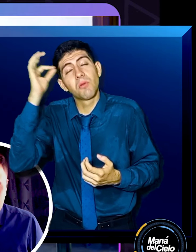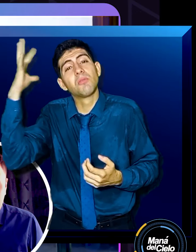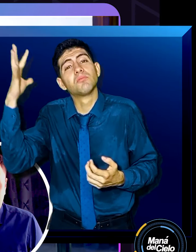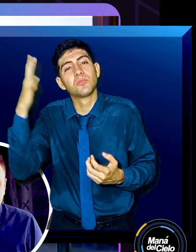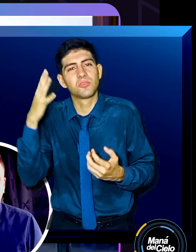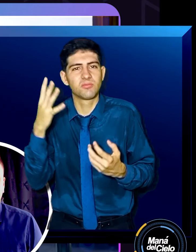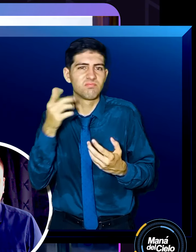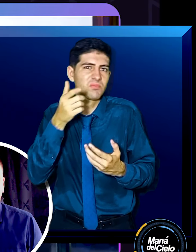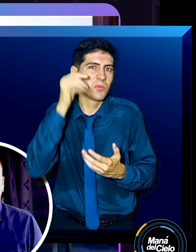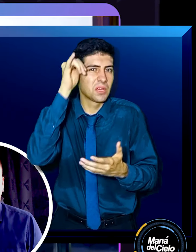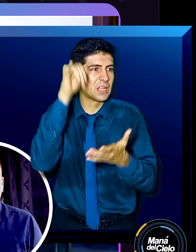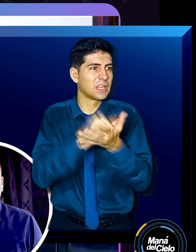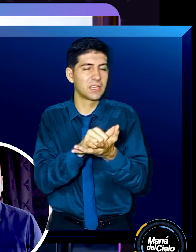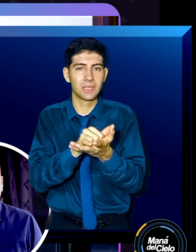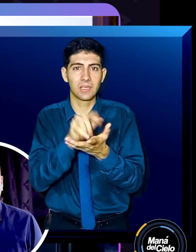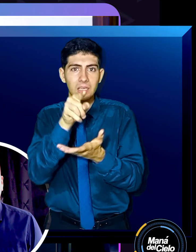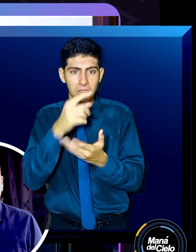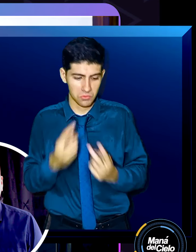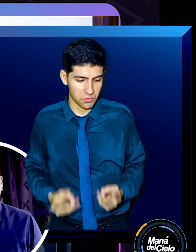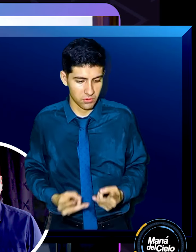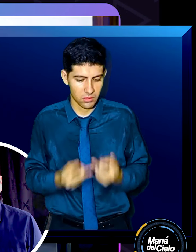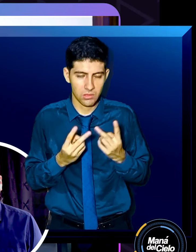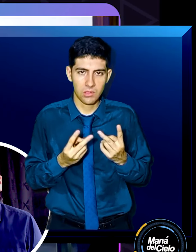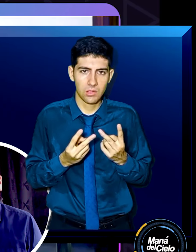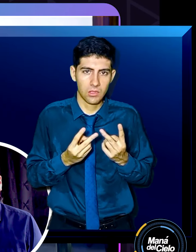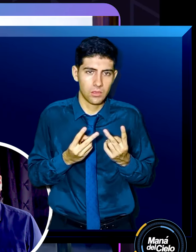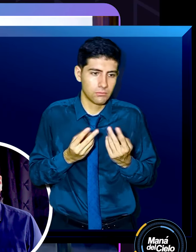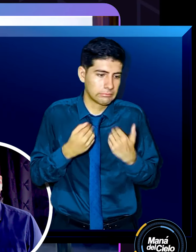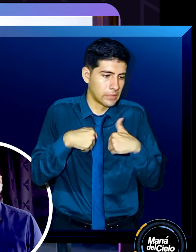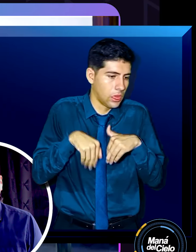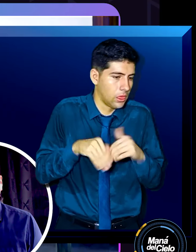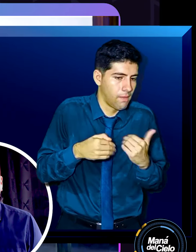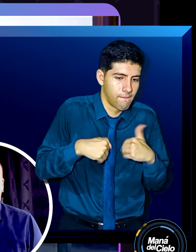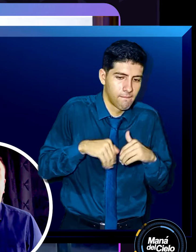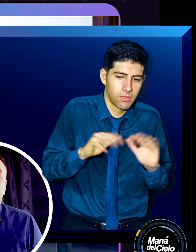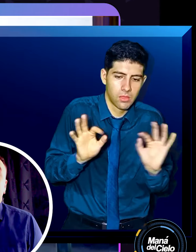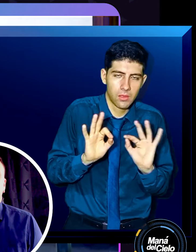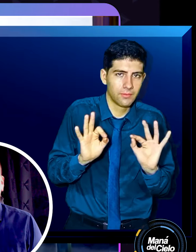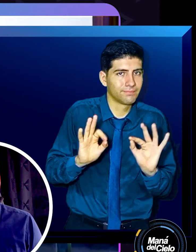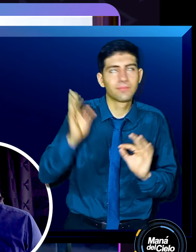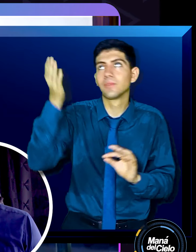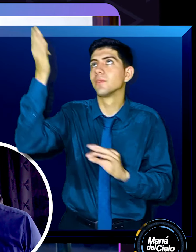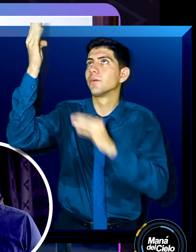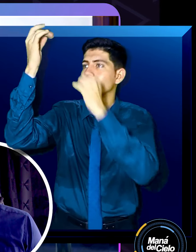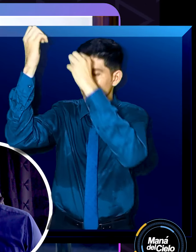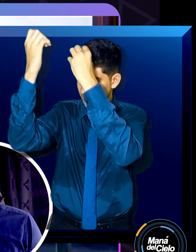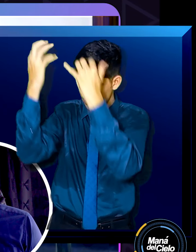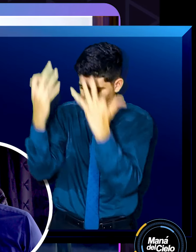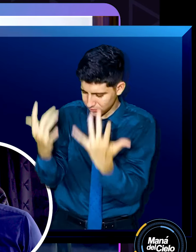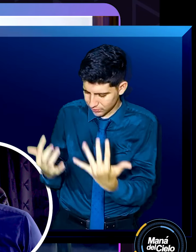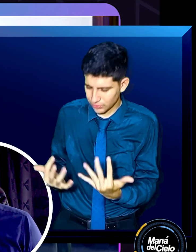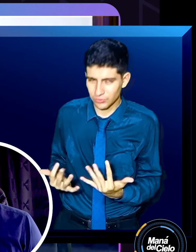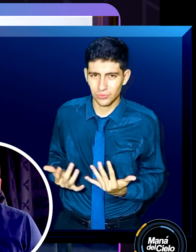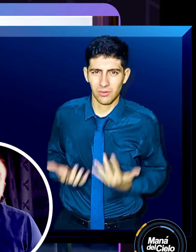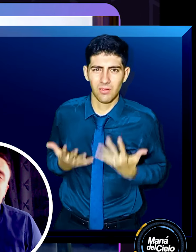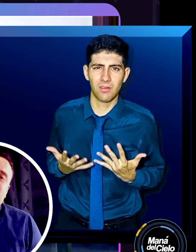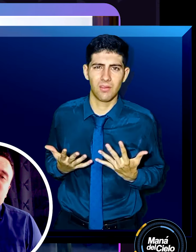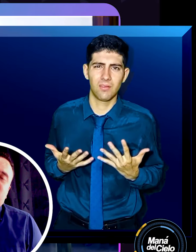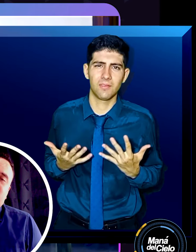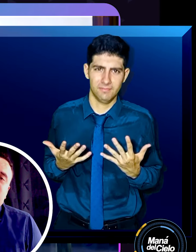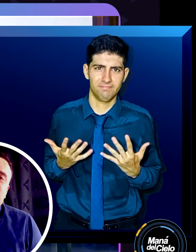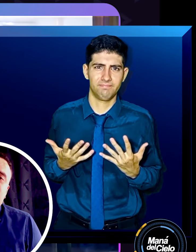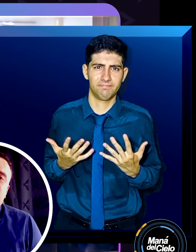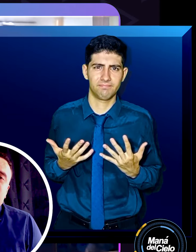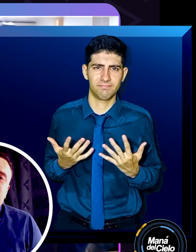seco. Jesús habló del agua. Y fíjate tú, ¿qué es lo que a veces le pasa a